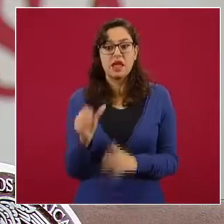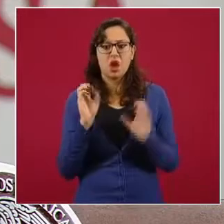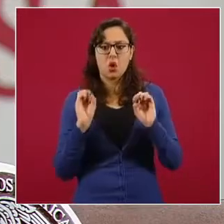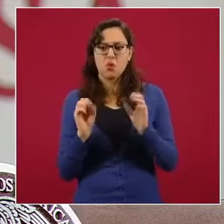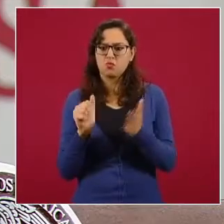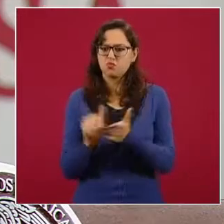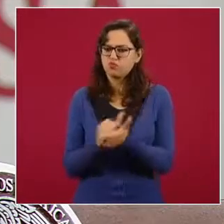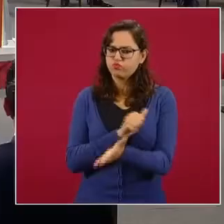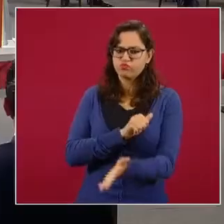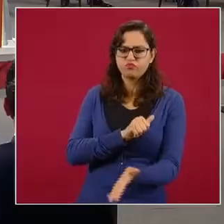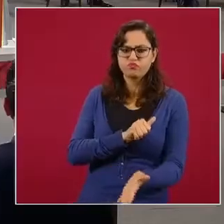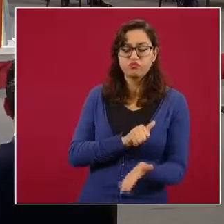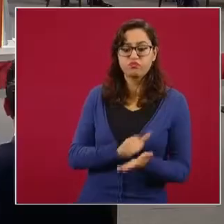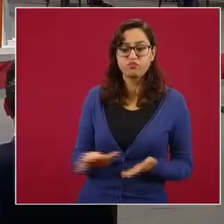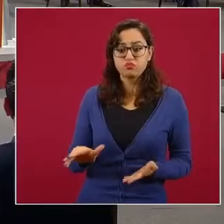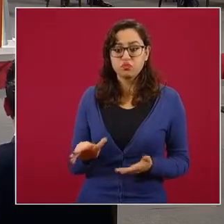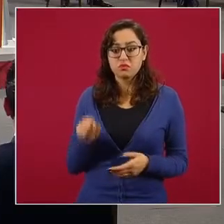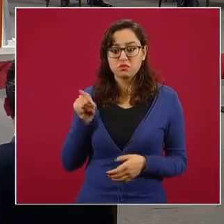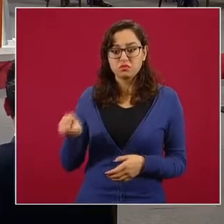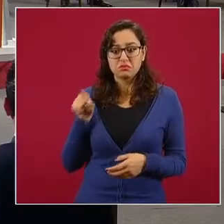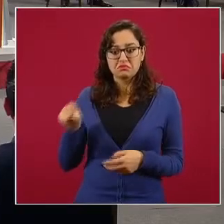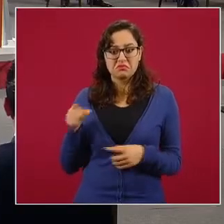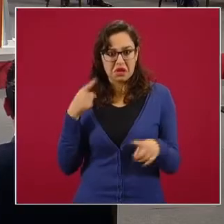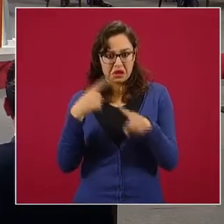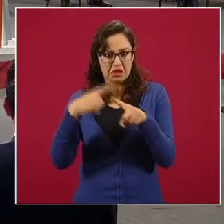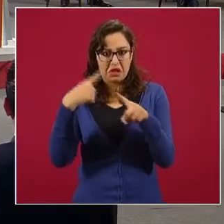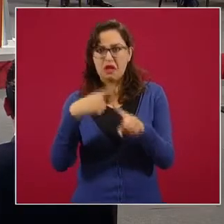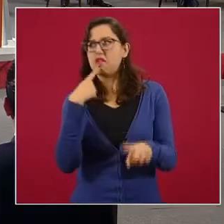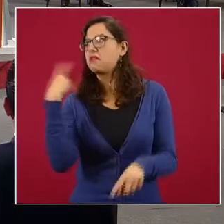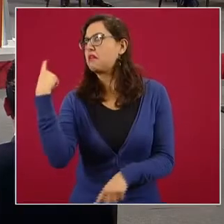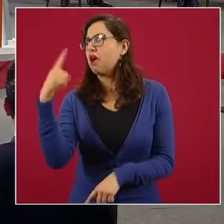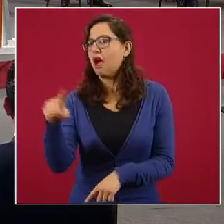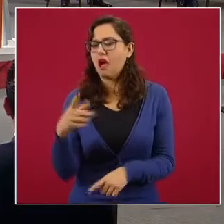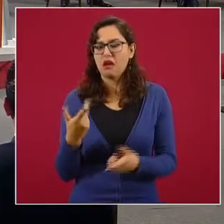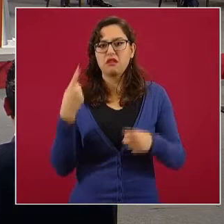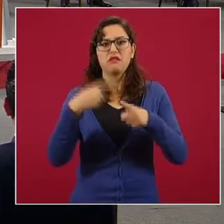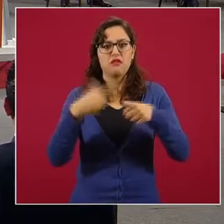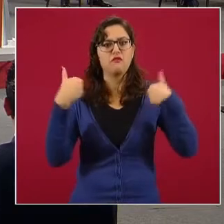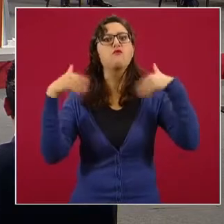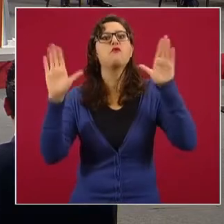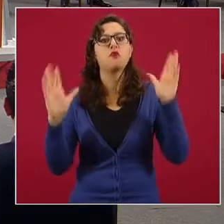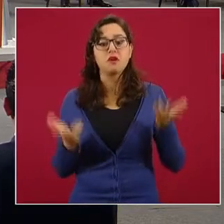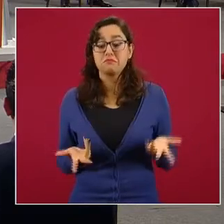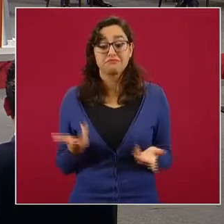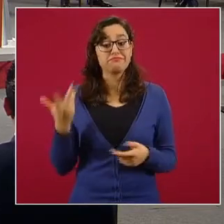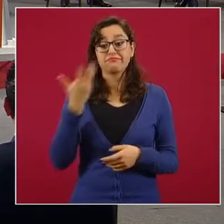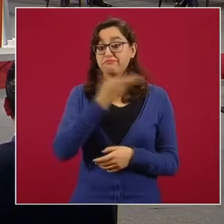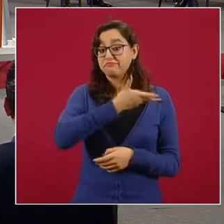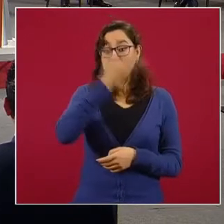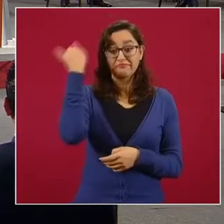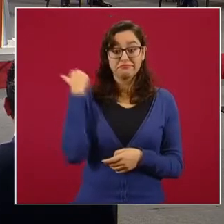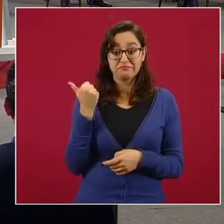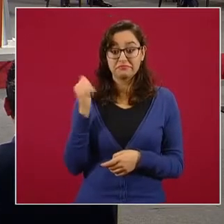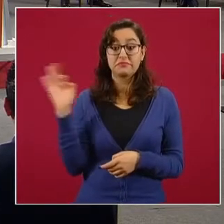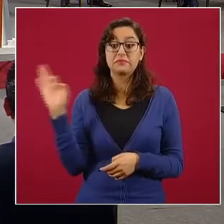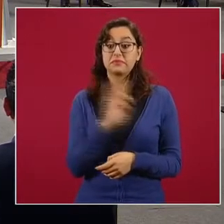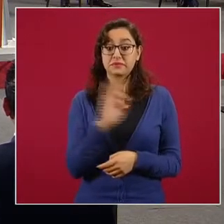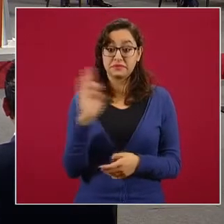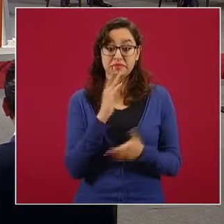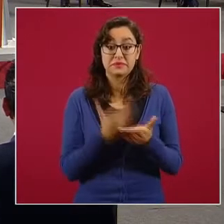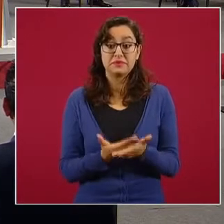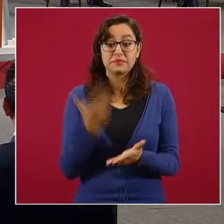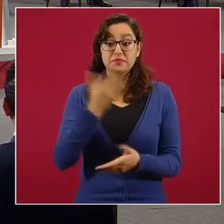alguna justificación, no tiene a quién exigirle y en una posible demanda